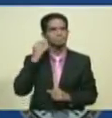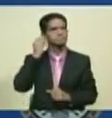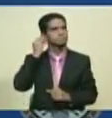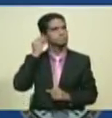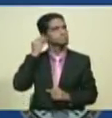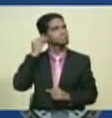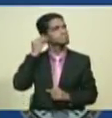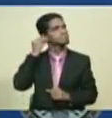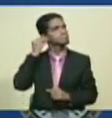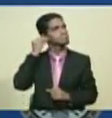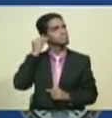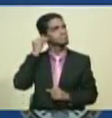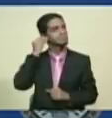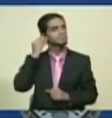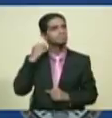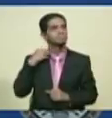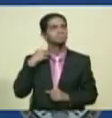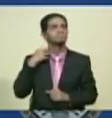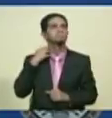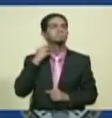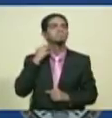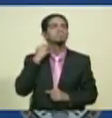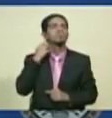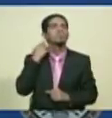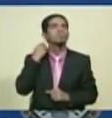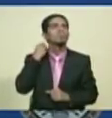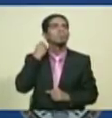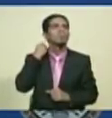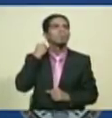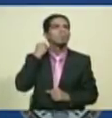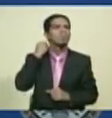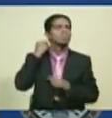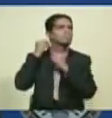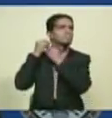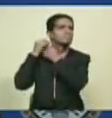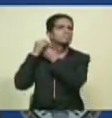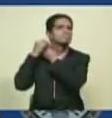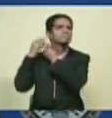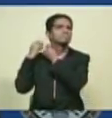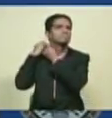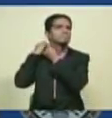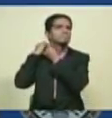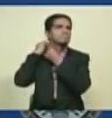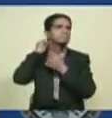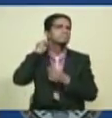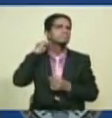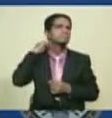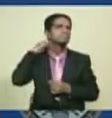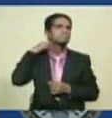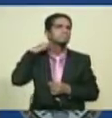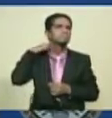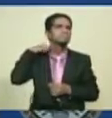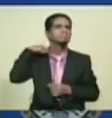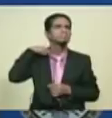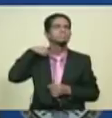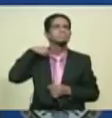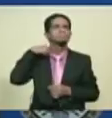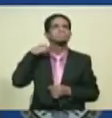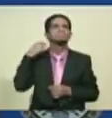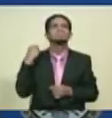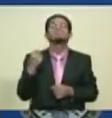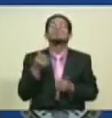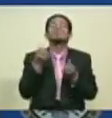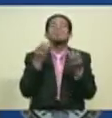businessmen, como dicen en inglés, hay en nuestra América? Saquen la cuenta. Estados Unidos, donde está el jefe de